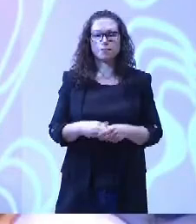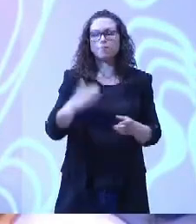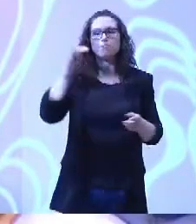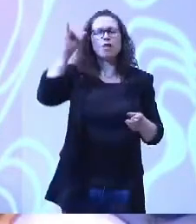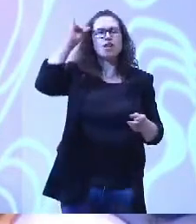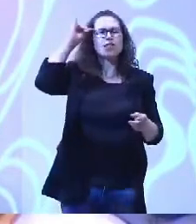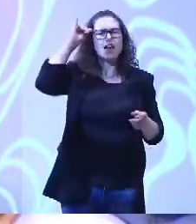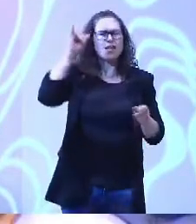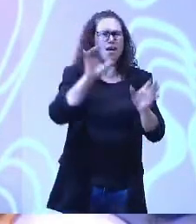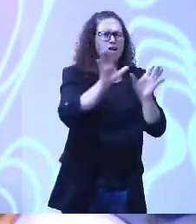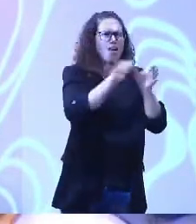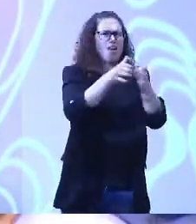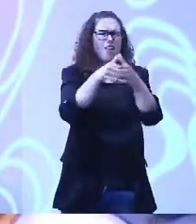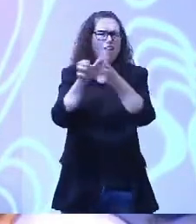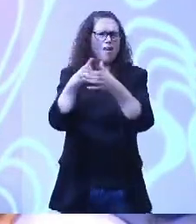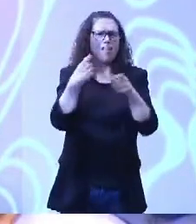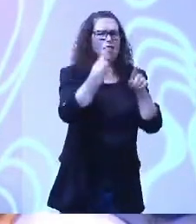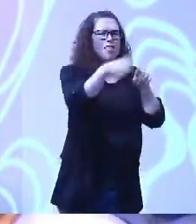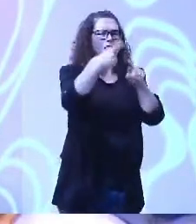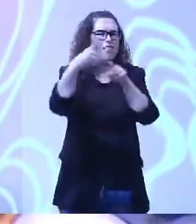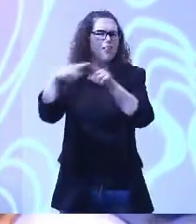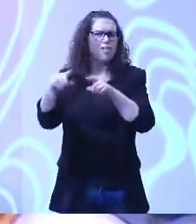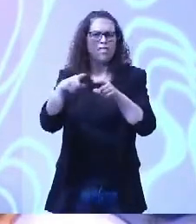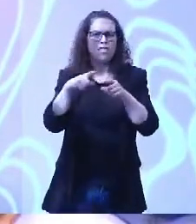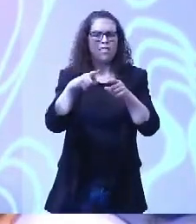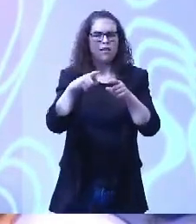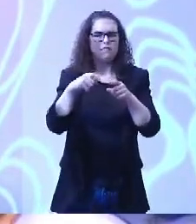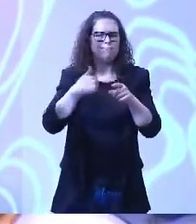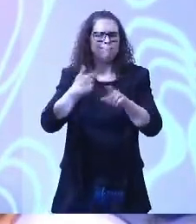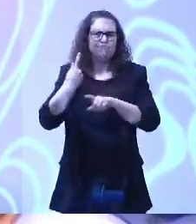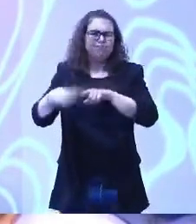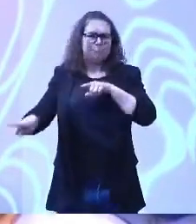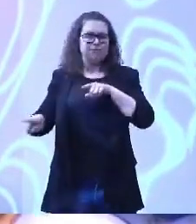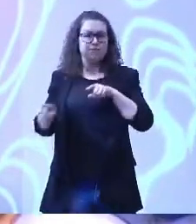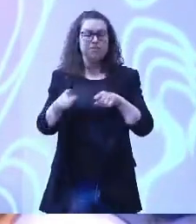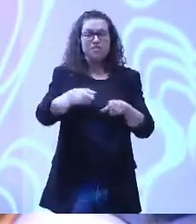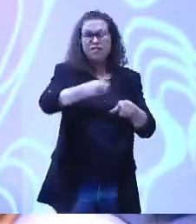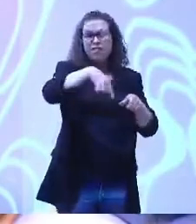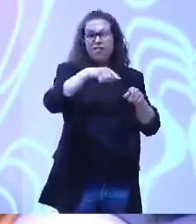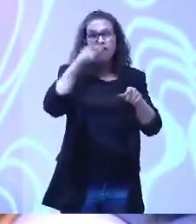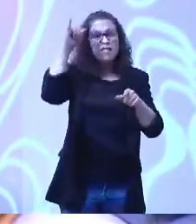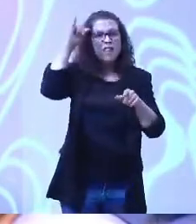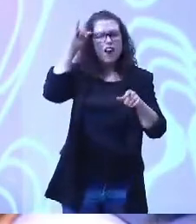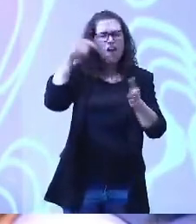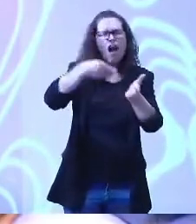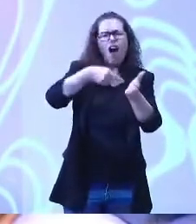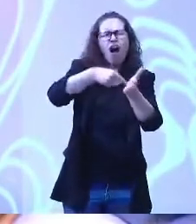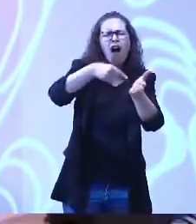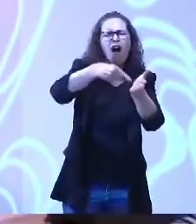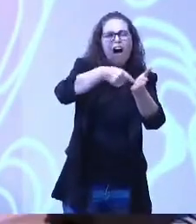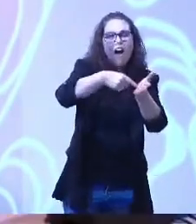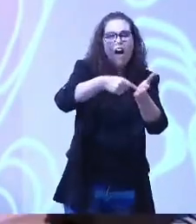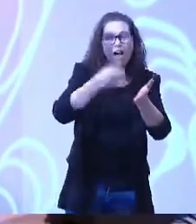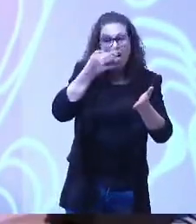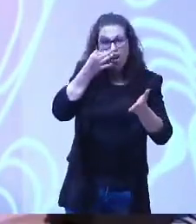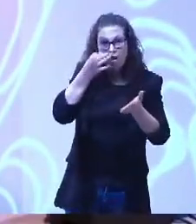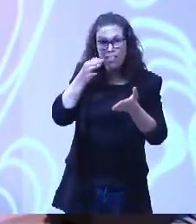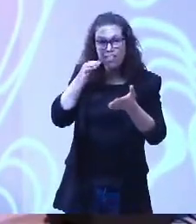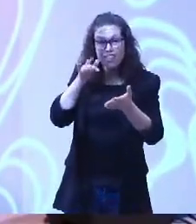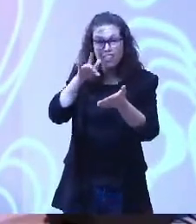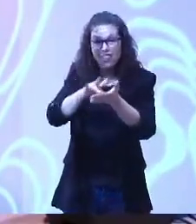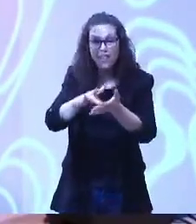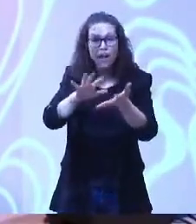izquierdas, que están más en la reivindicación que en la transformación.